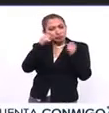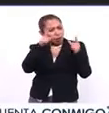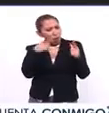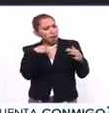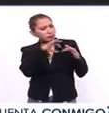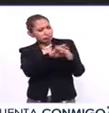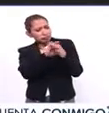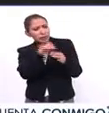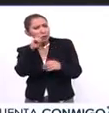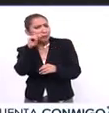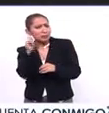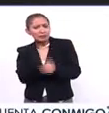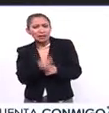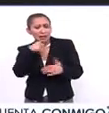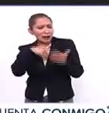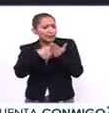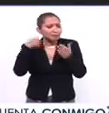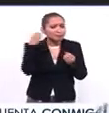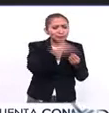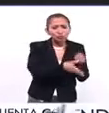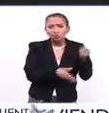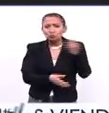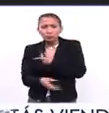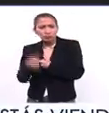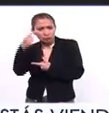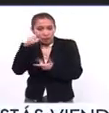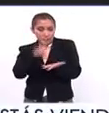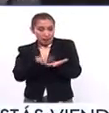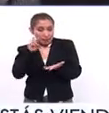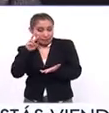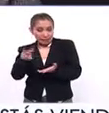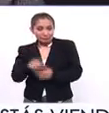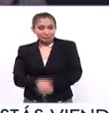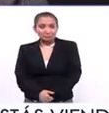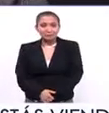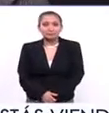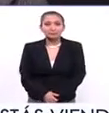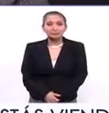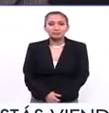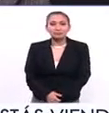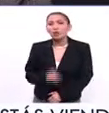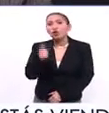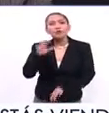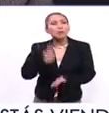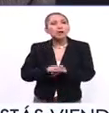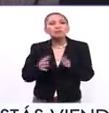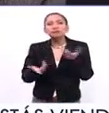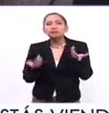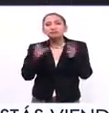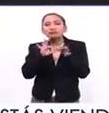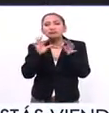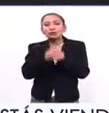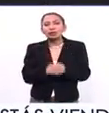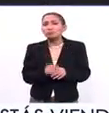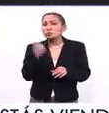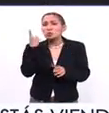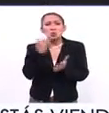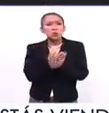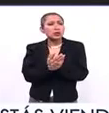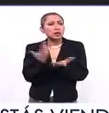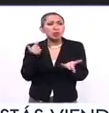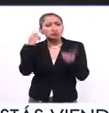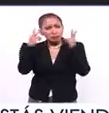a ella y con quien pues tuvo una correspondencia que yo creo que sí vale la pena revisar. Pues algo más que nos quieras decir. Pues nada más